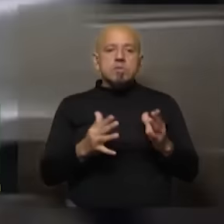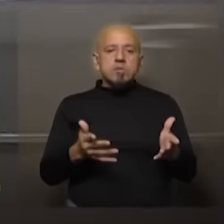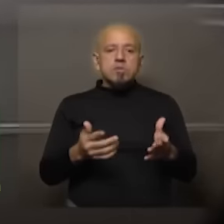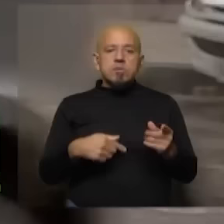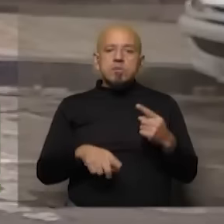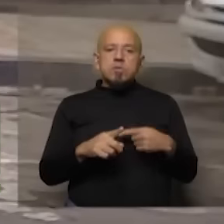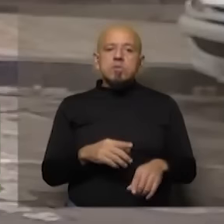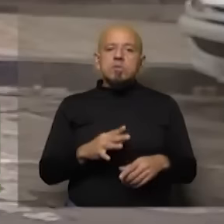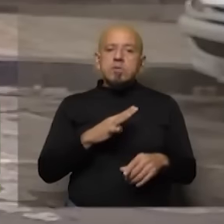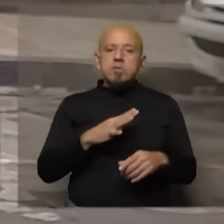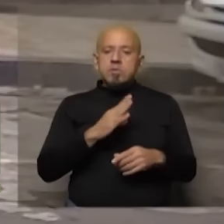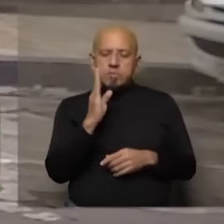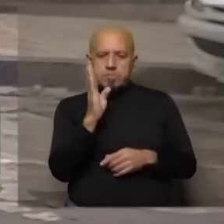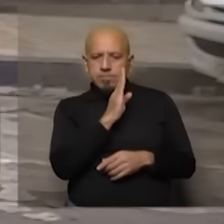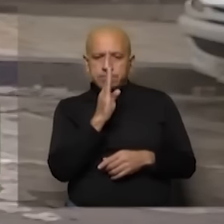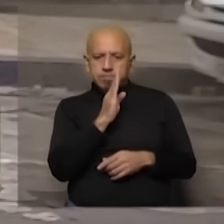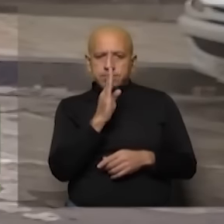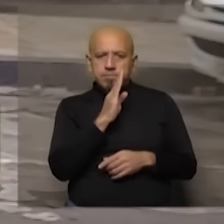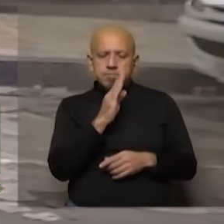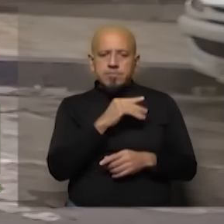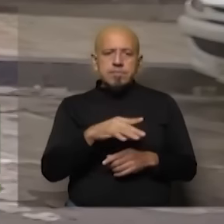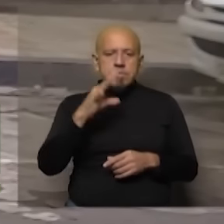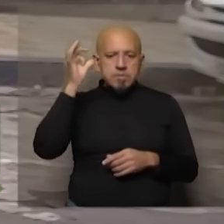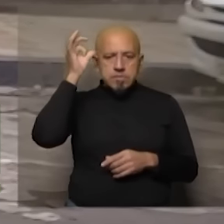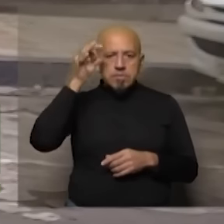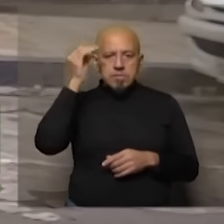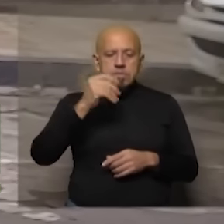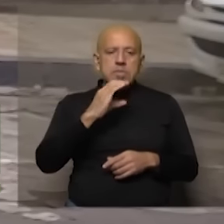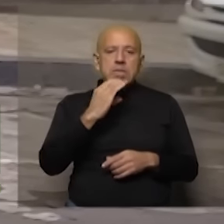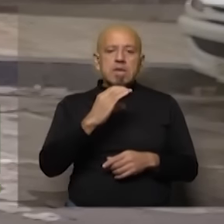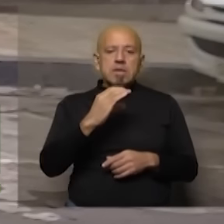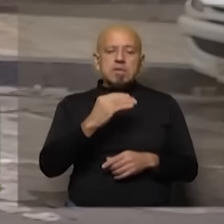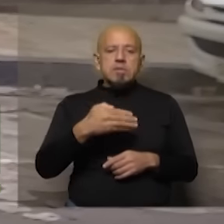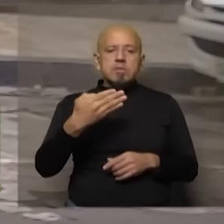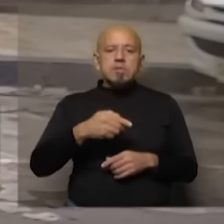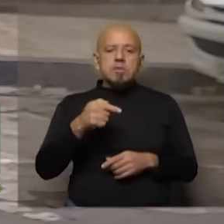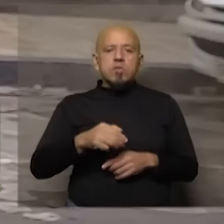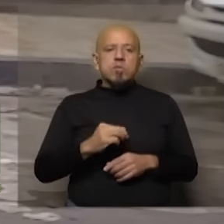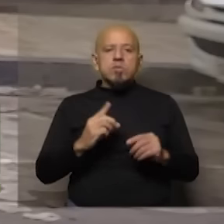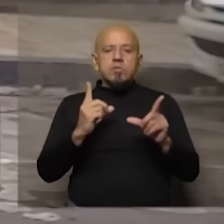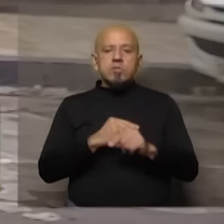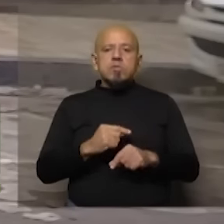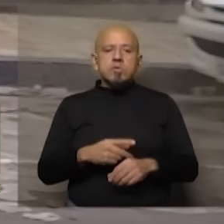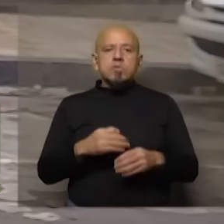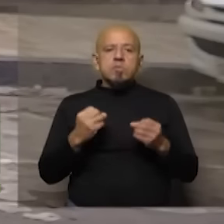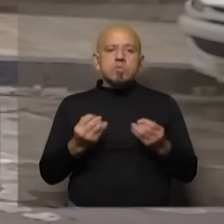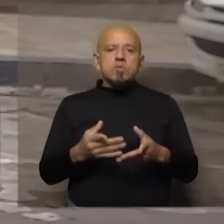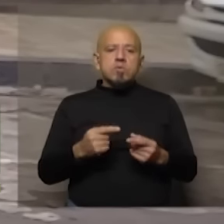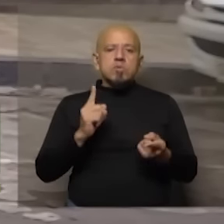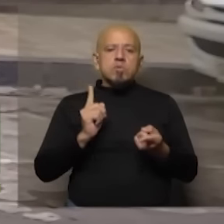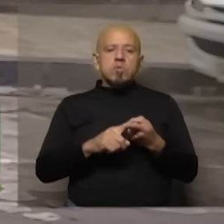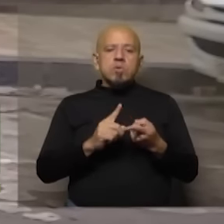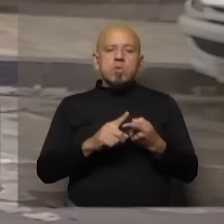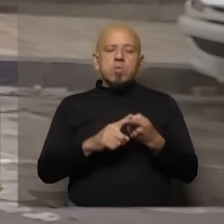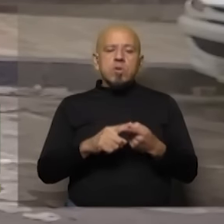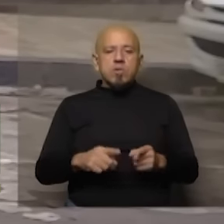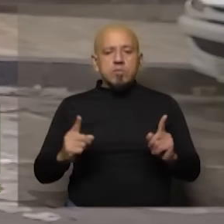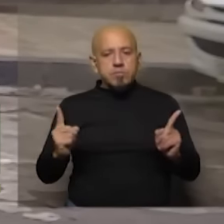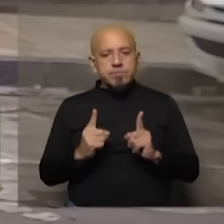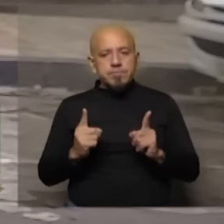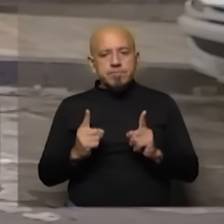de un posible espionaje a los senadores Charles Carrera y Mario Vergara. Hoy finalizó ese proceso porque mediante un acuerdo abreviado, es decir,